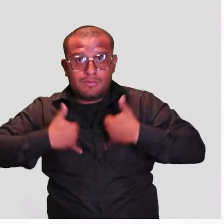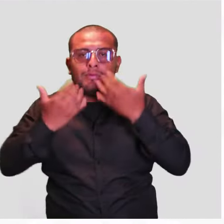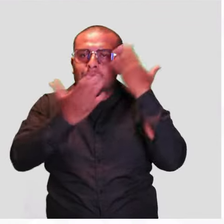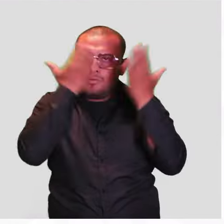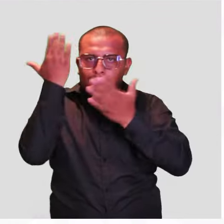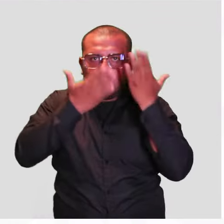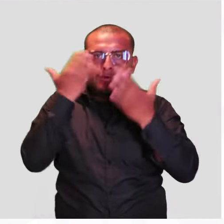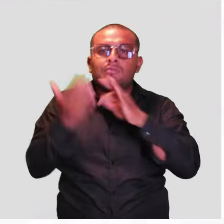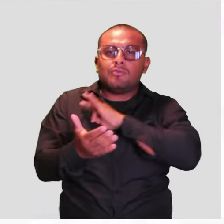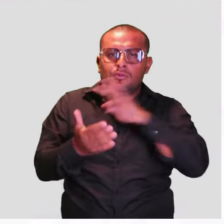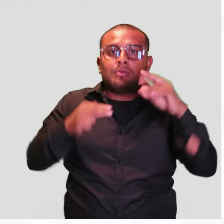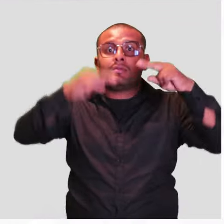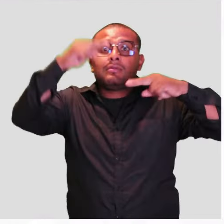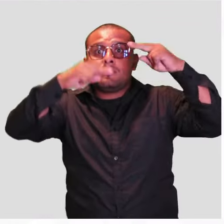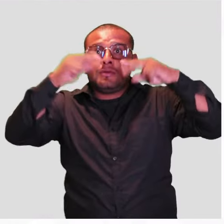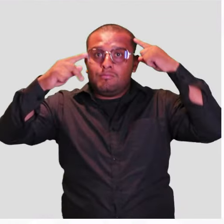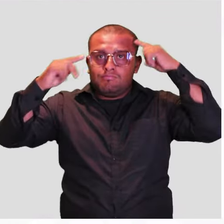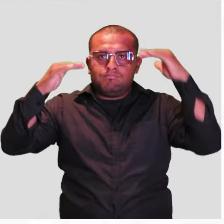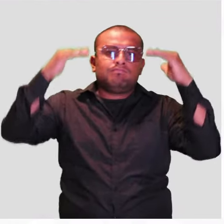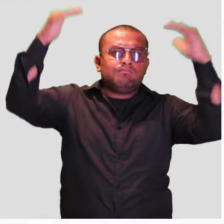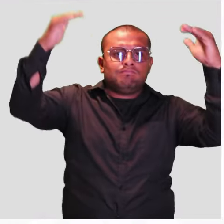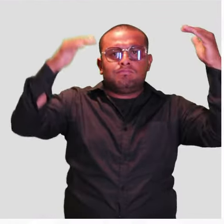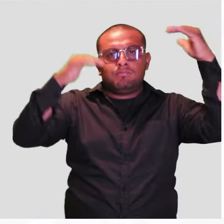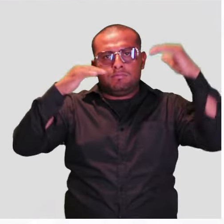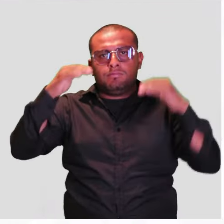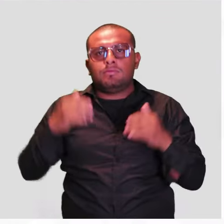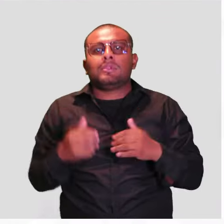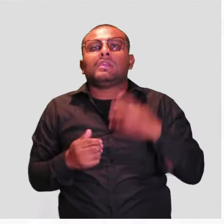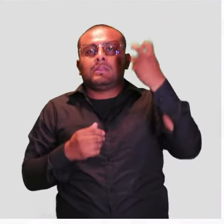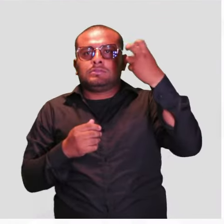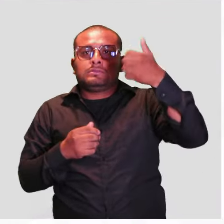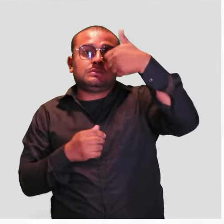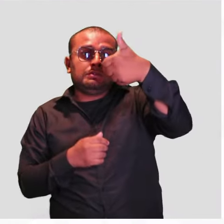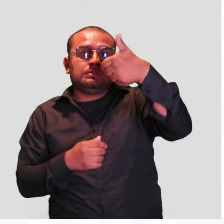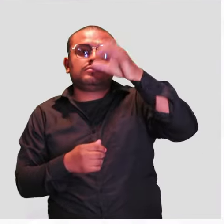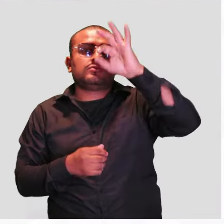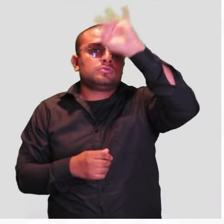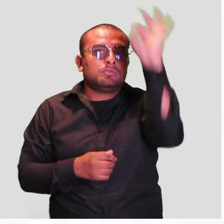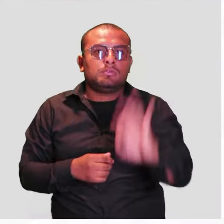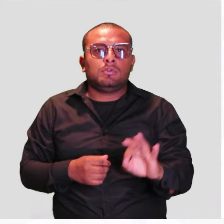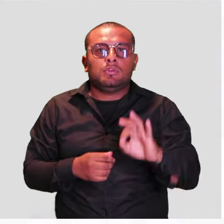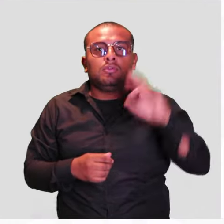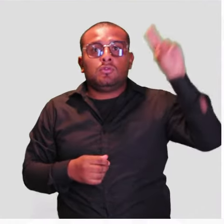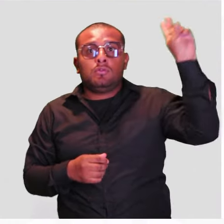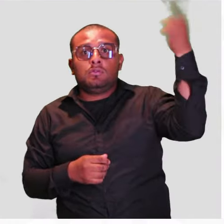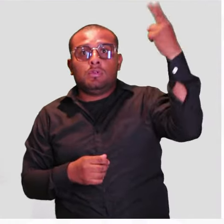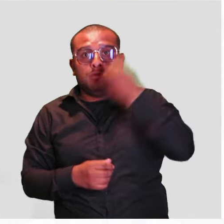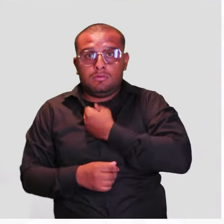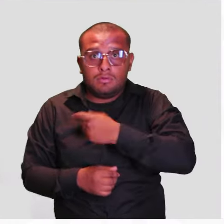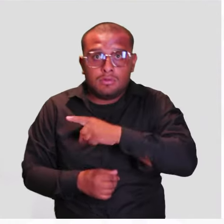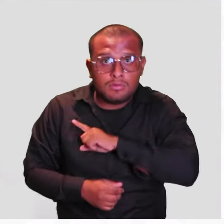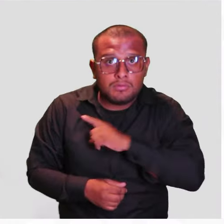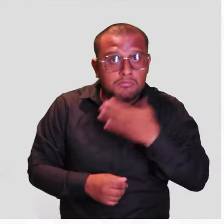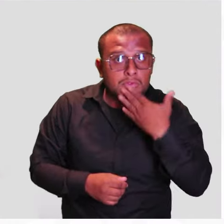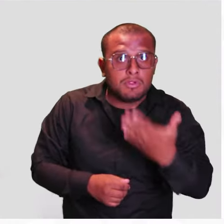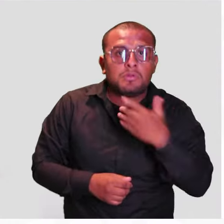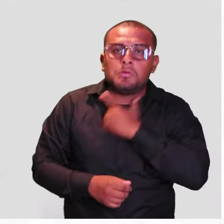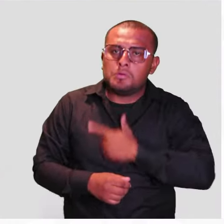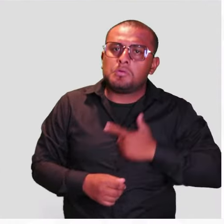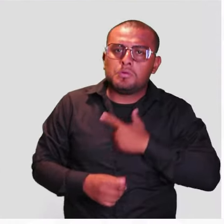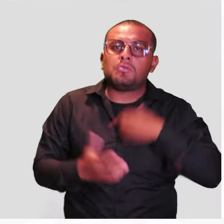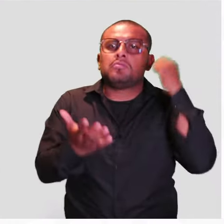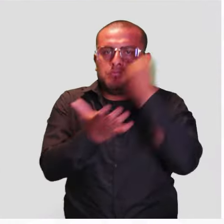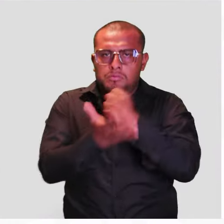nivel superior, que es el 6%, una universidad de la salud. Fue aprobada, con mucho gusto nos recibió.